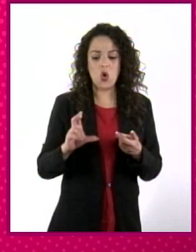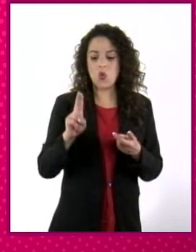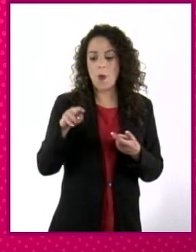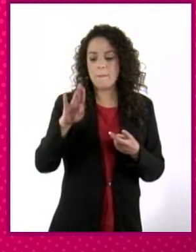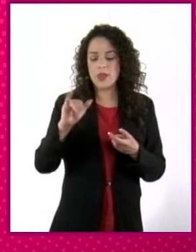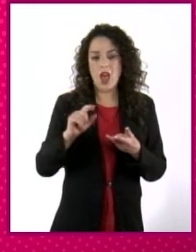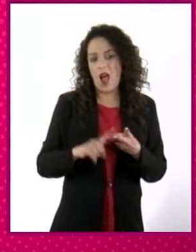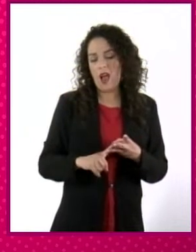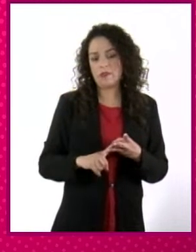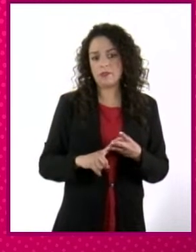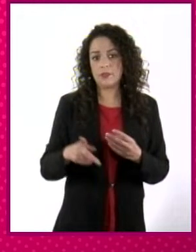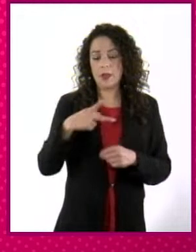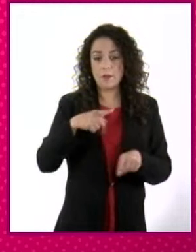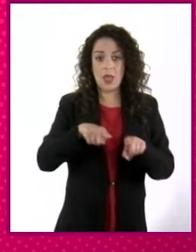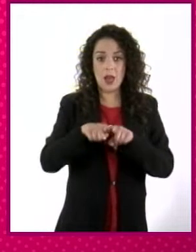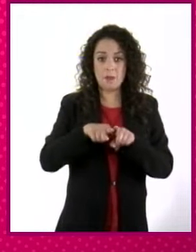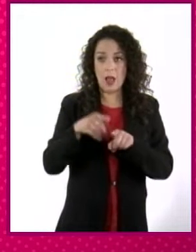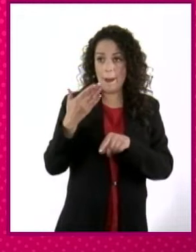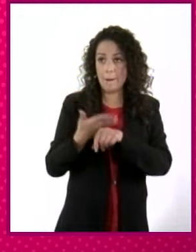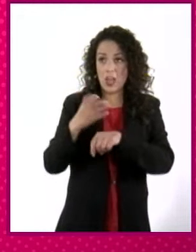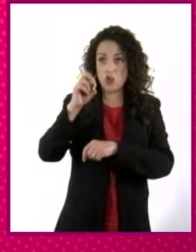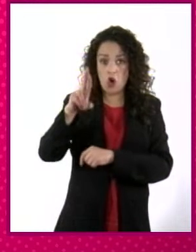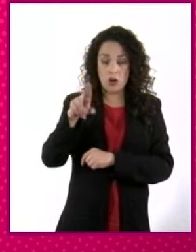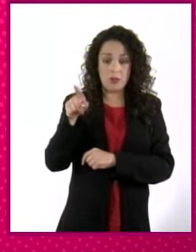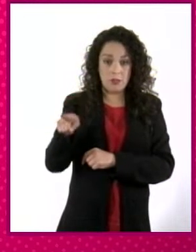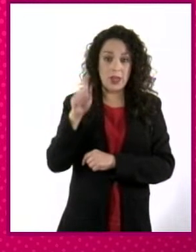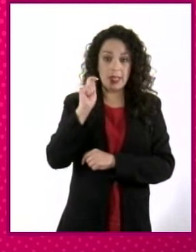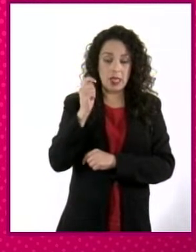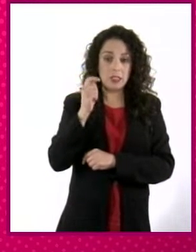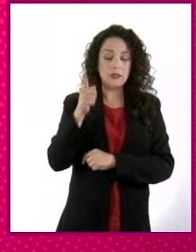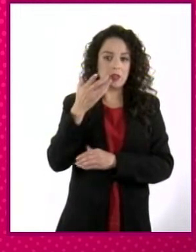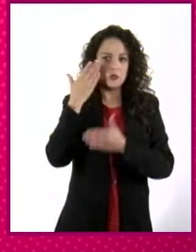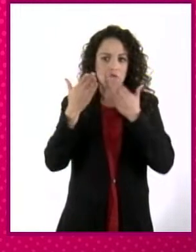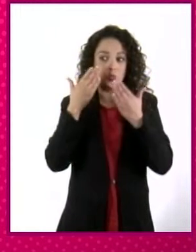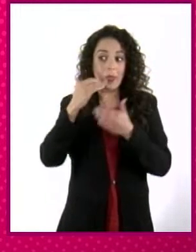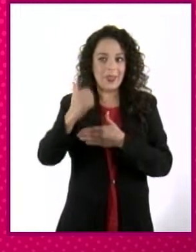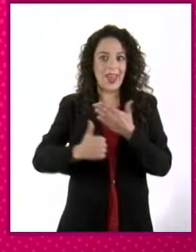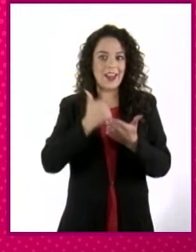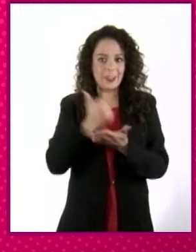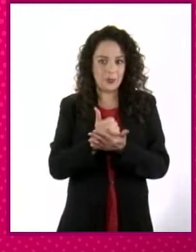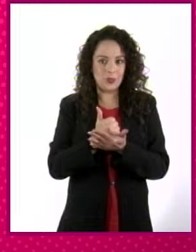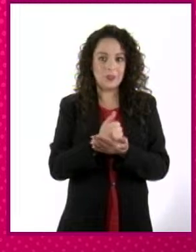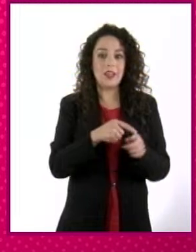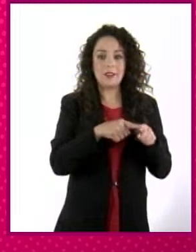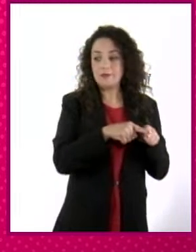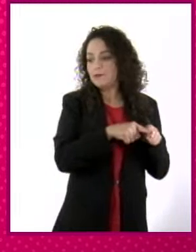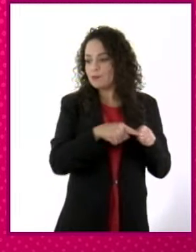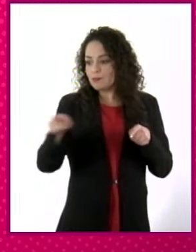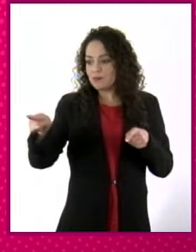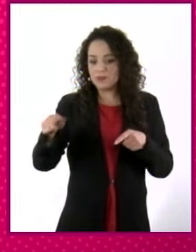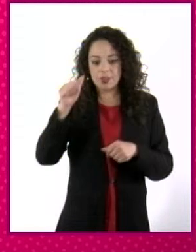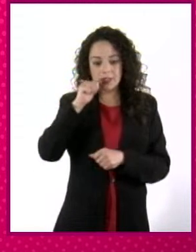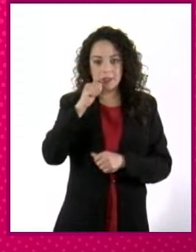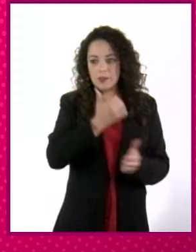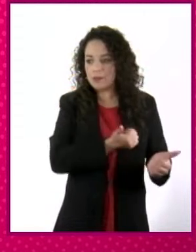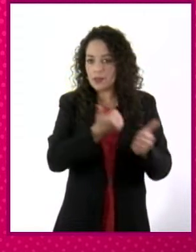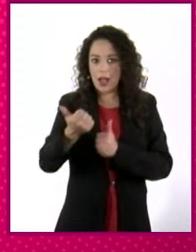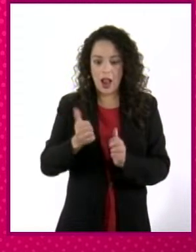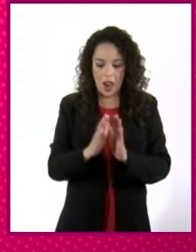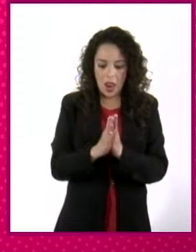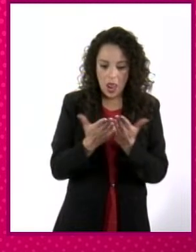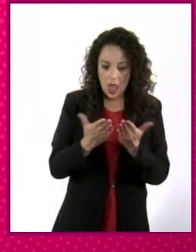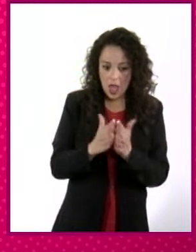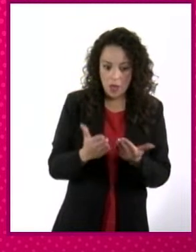cumbias. Mi hermano mayor es el que estudiaba en la ciudad y regresaba con libros y